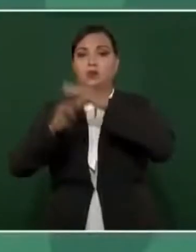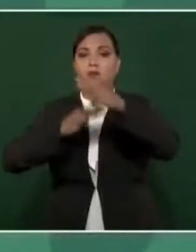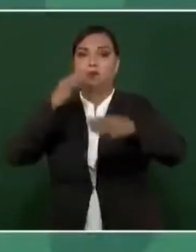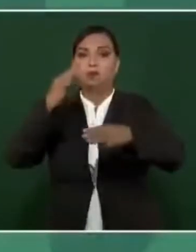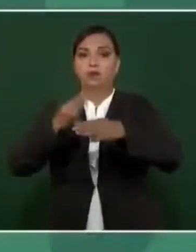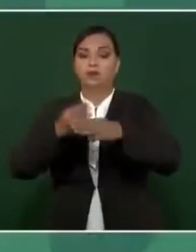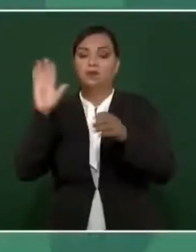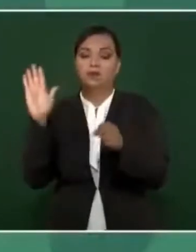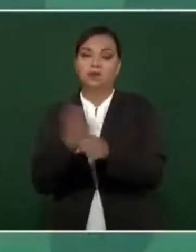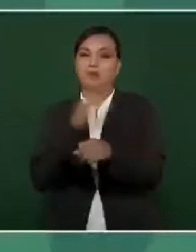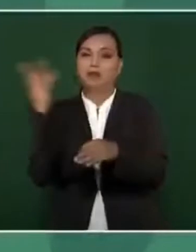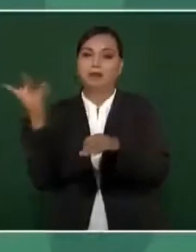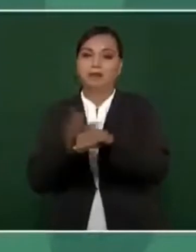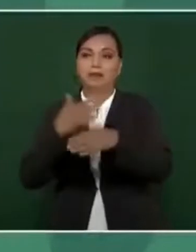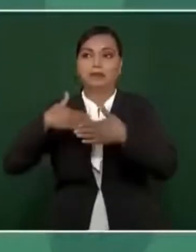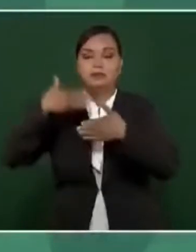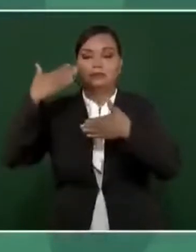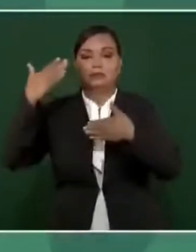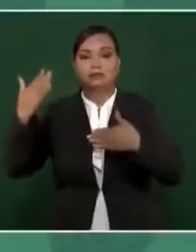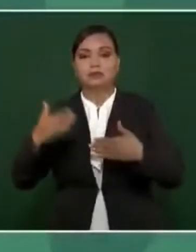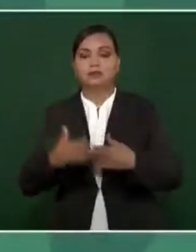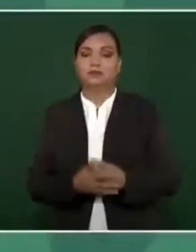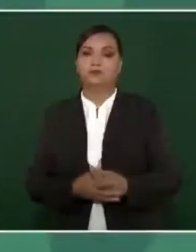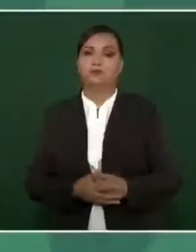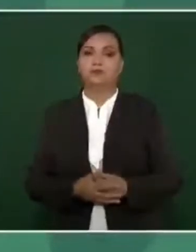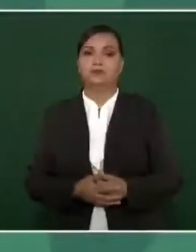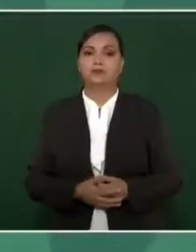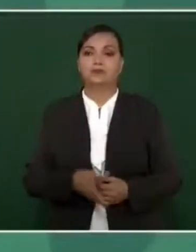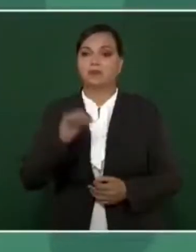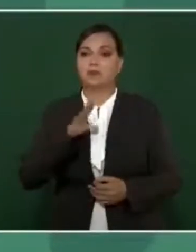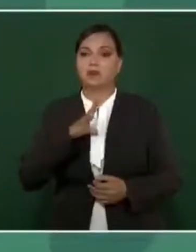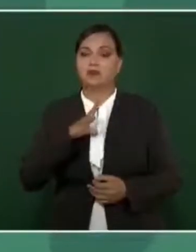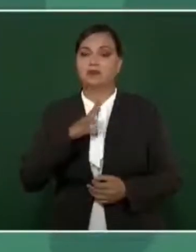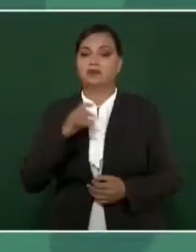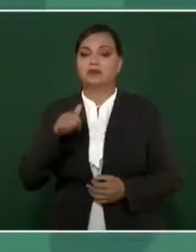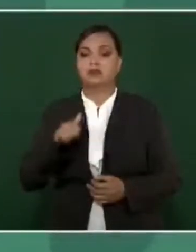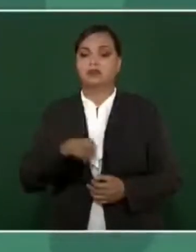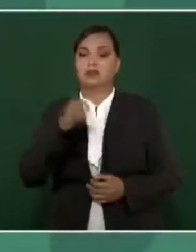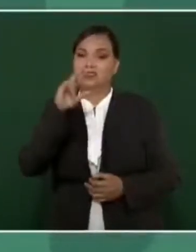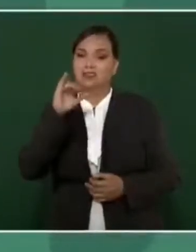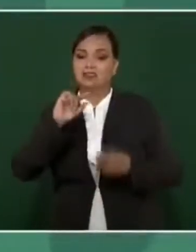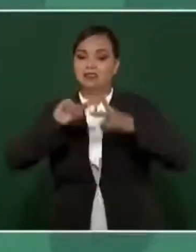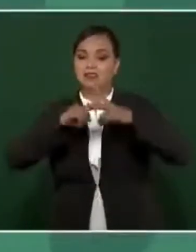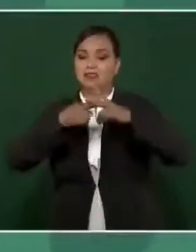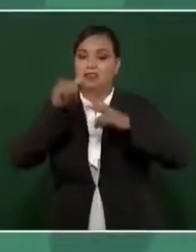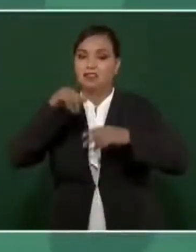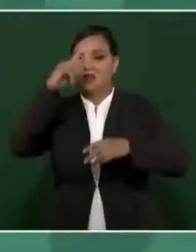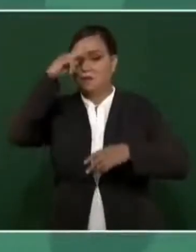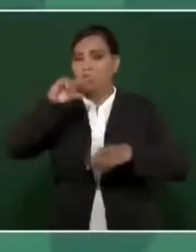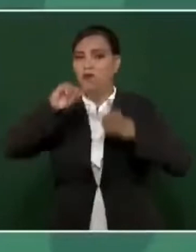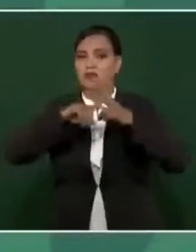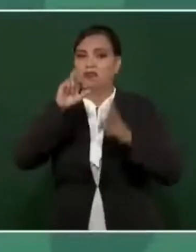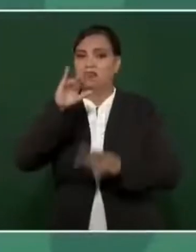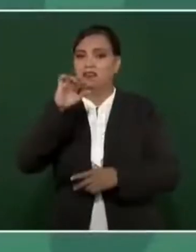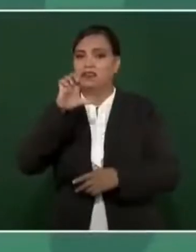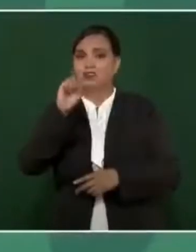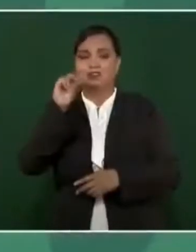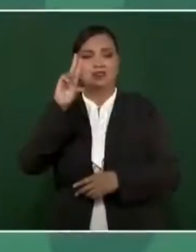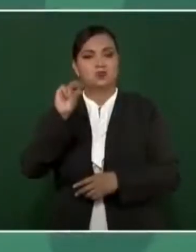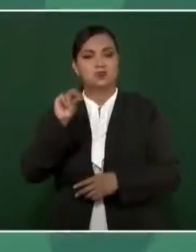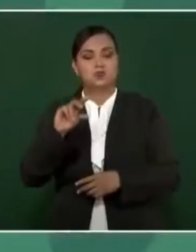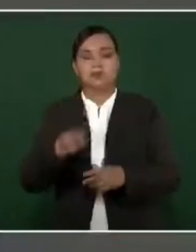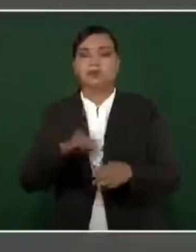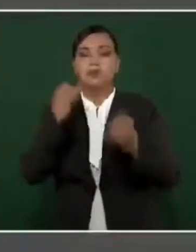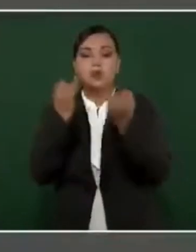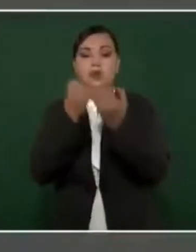crisis que surgió en México, tampoco ahora lo de la inflación tiene que